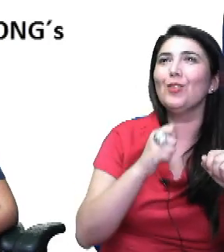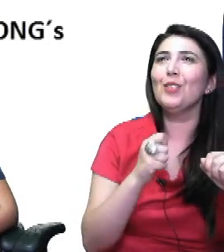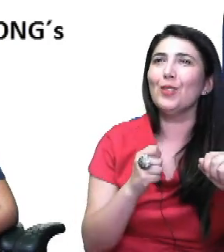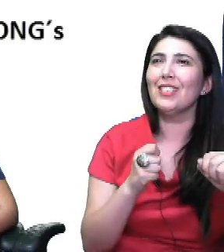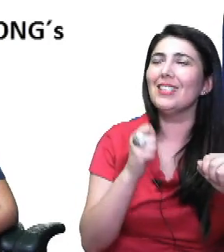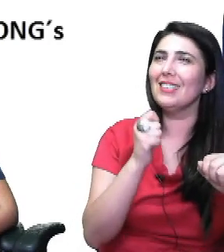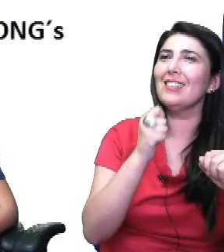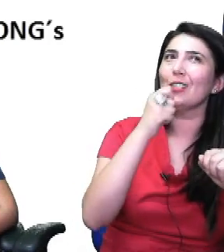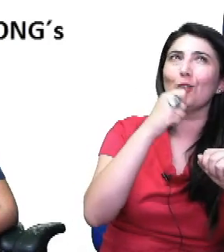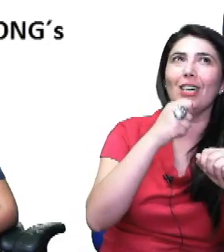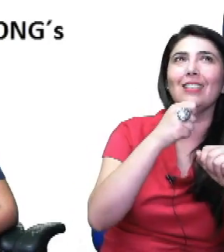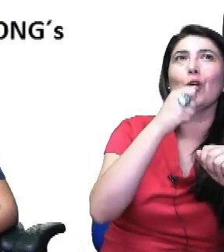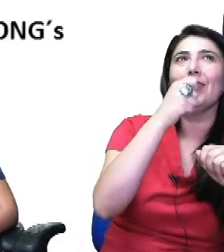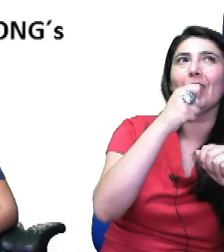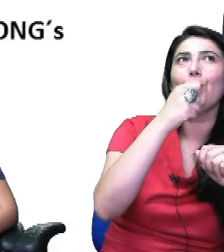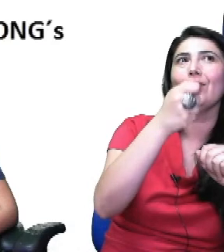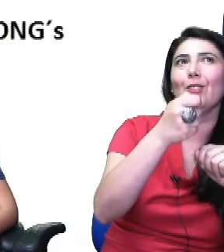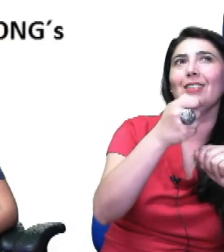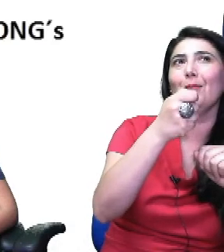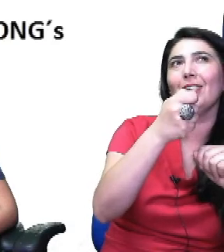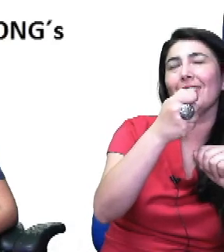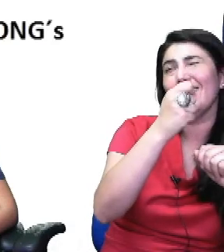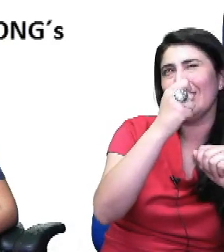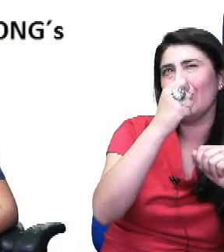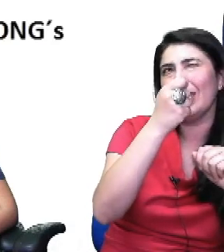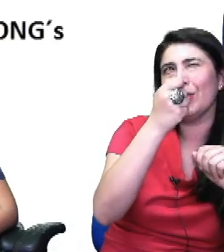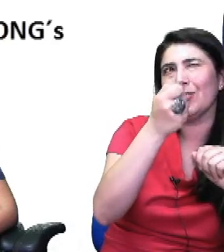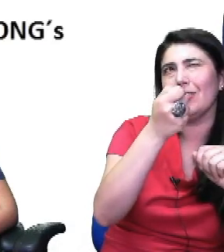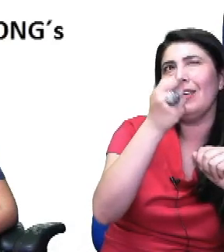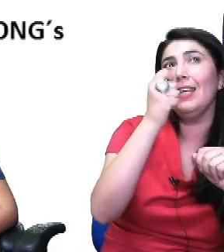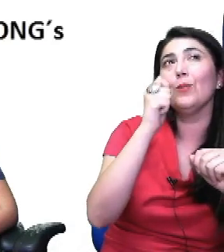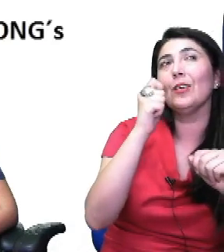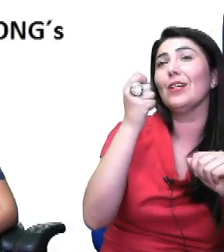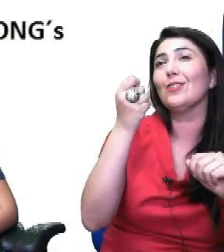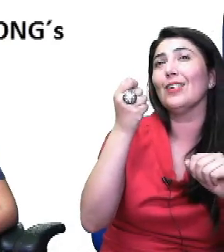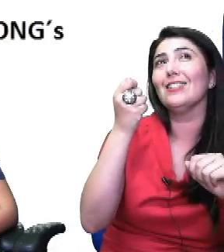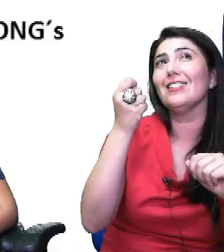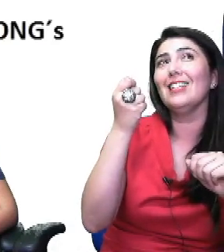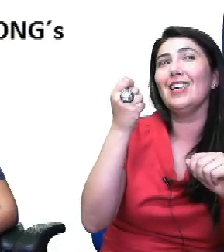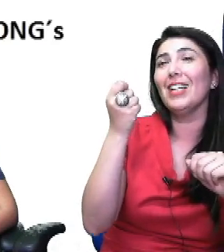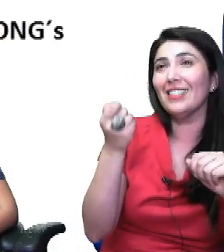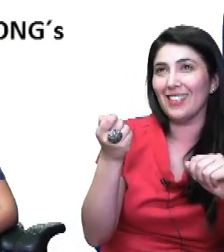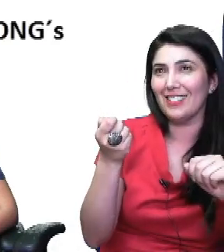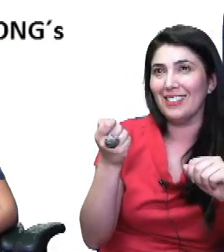por eso decimos instancias asesoras del Comité de Operaciones del Comité de Protección Civil y Comité de Operaciones de Emergencias,